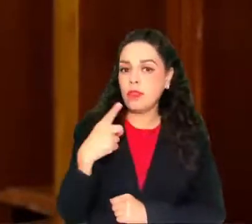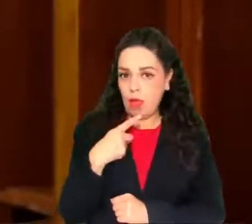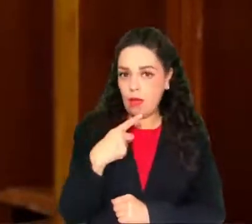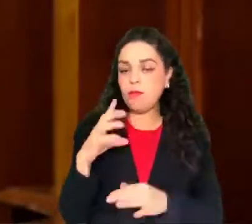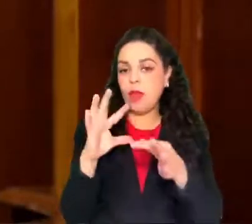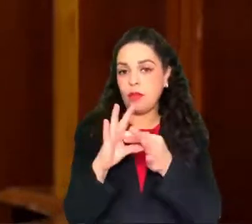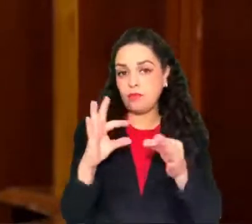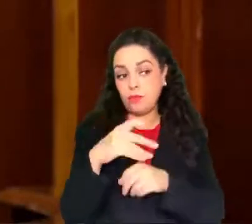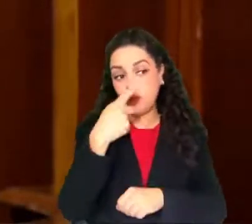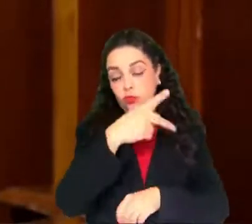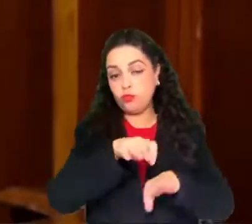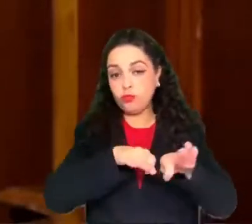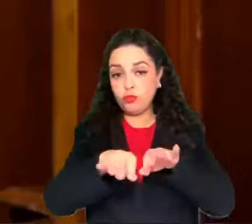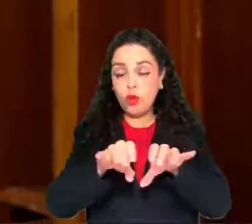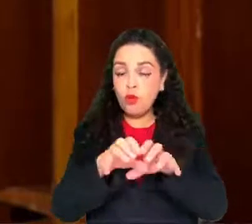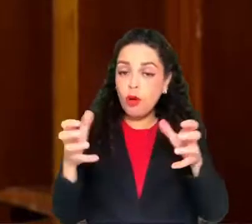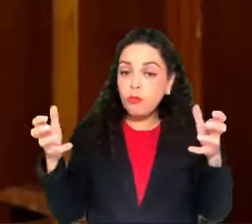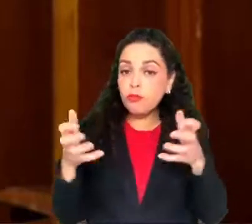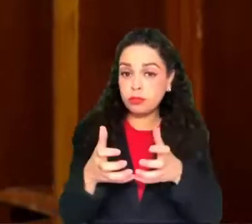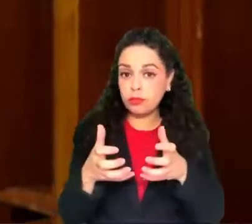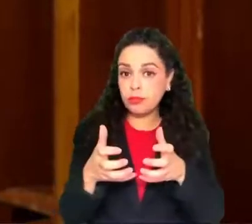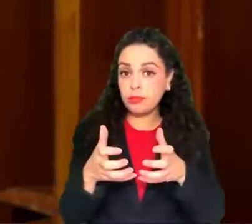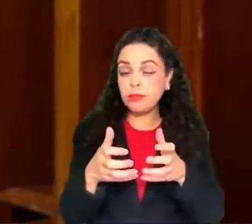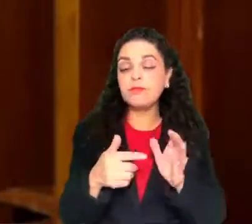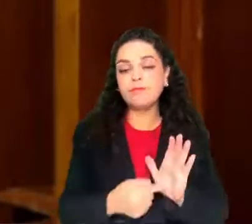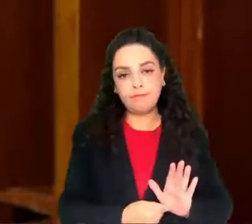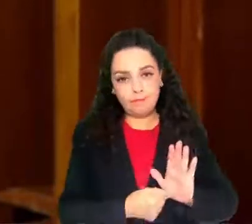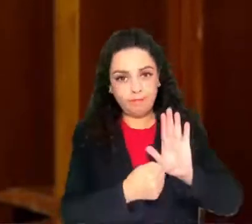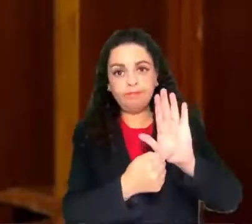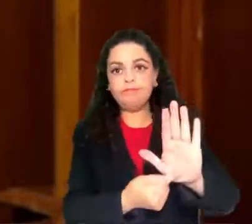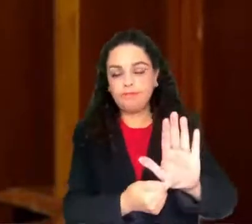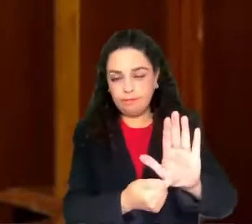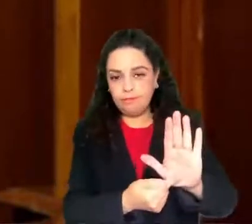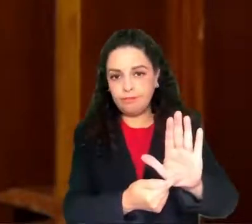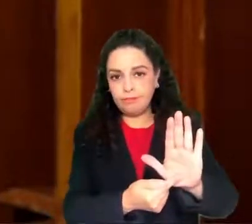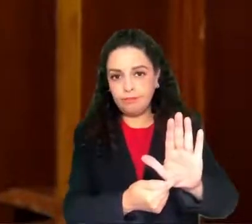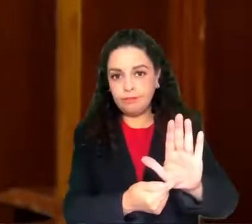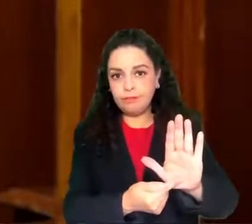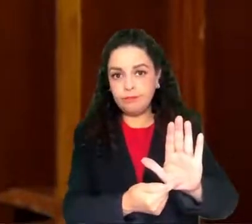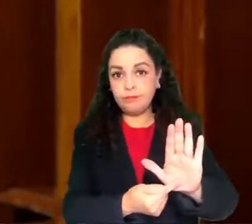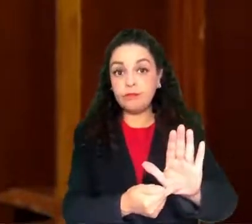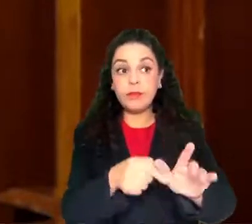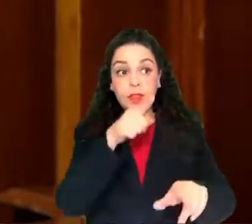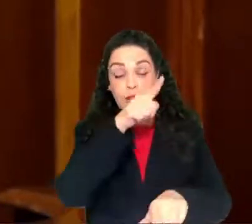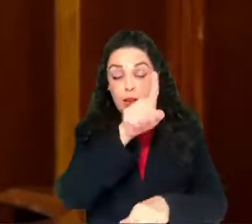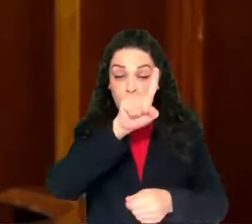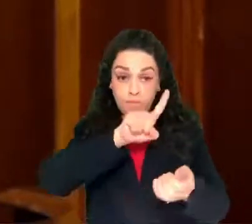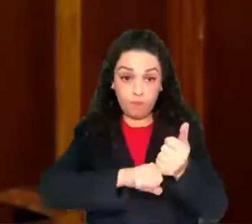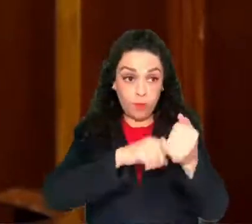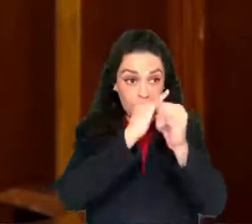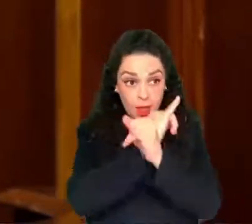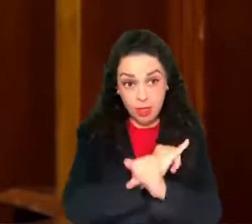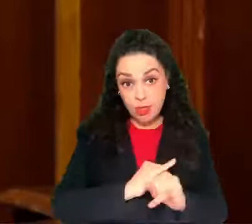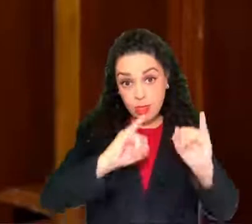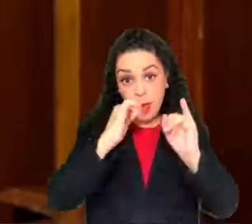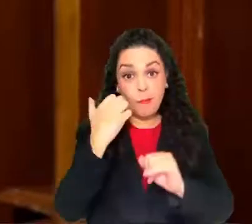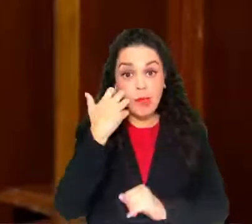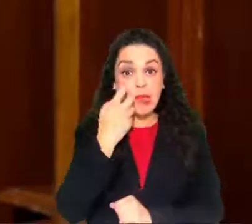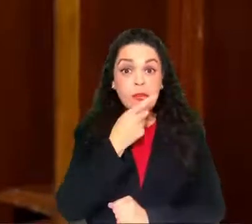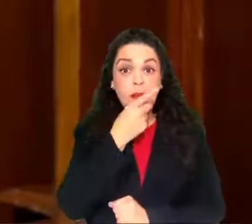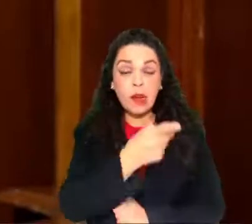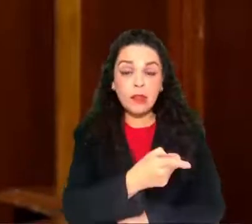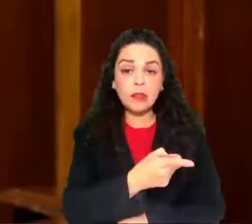dicha institución en efecto el hecho de que sean autónomos no los exime de transparentar sus funciones y desempeño